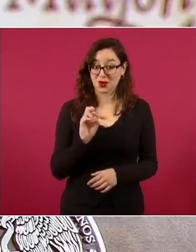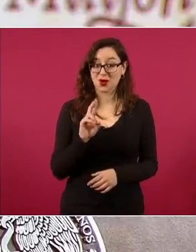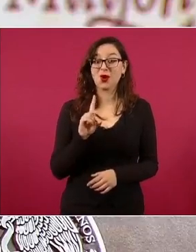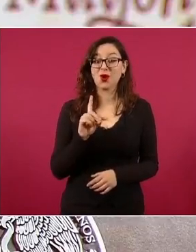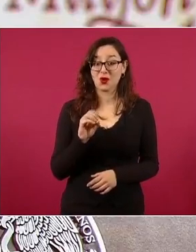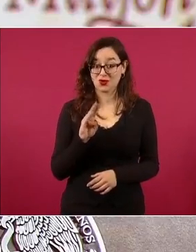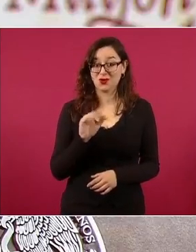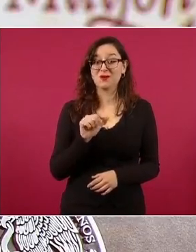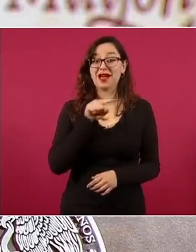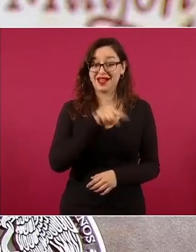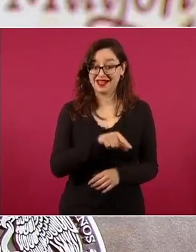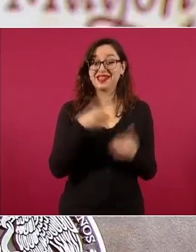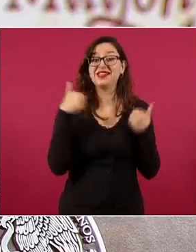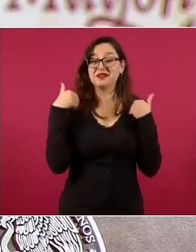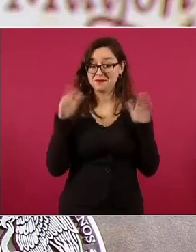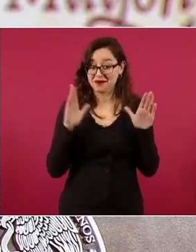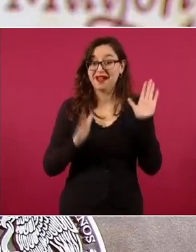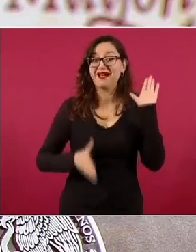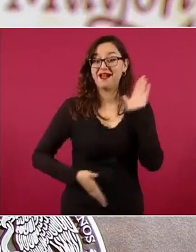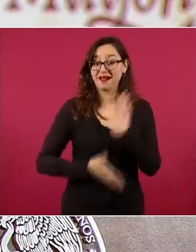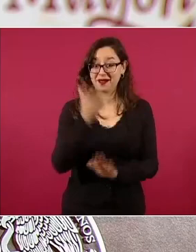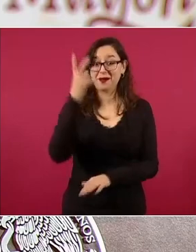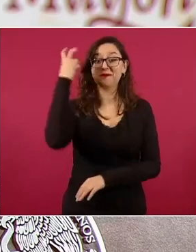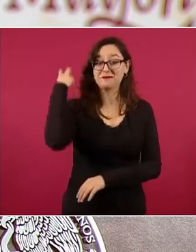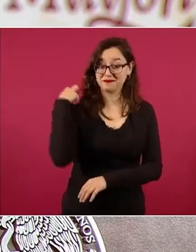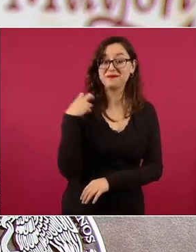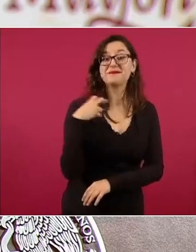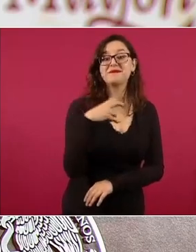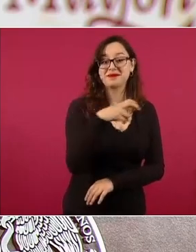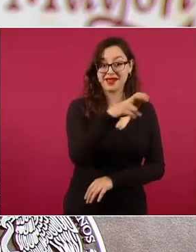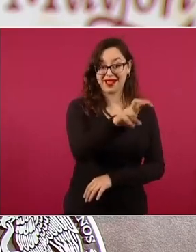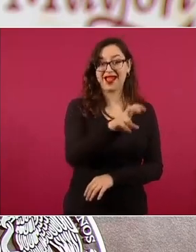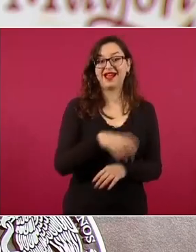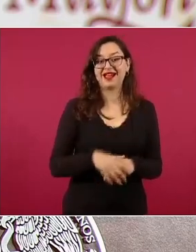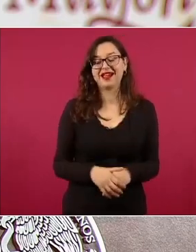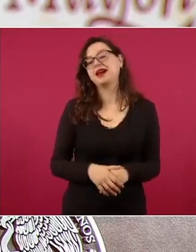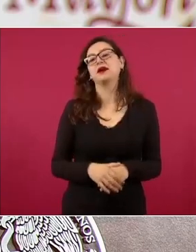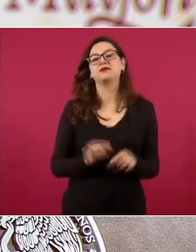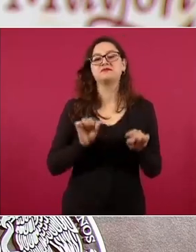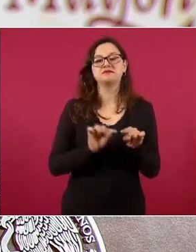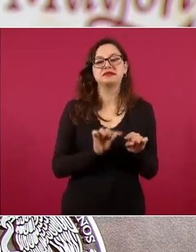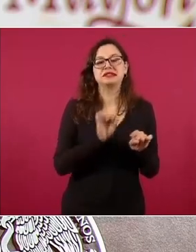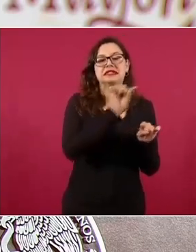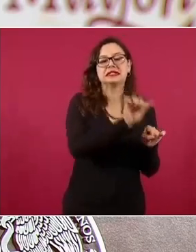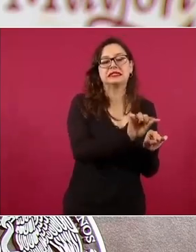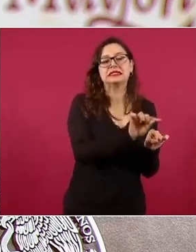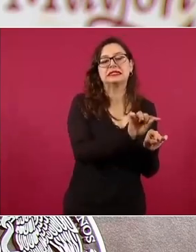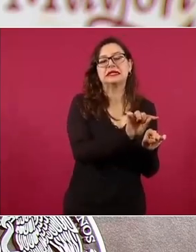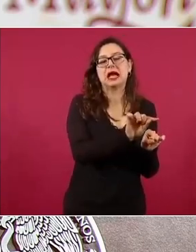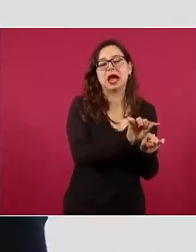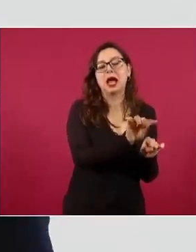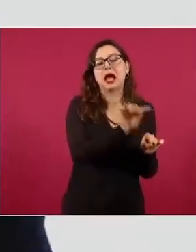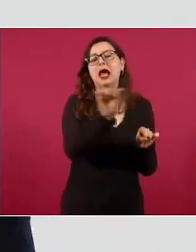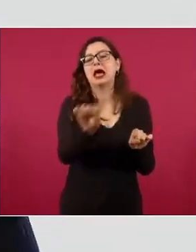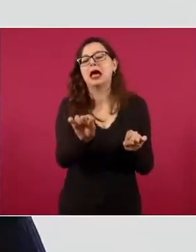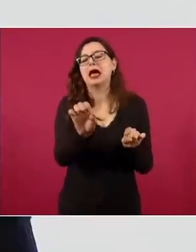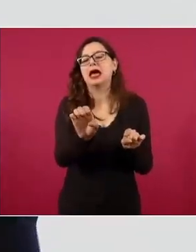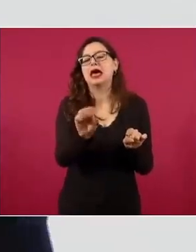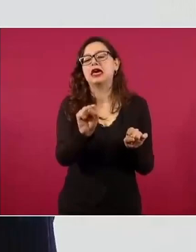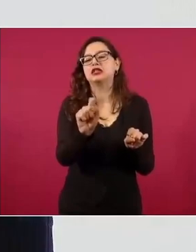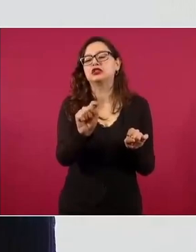programado el viaje a Estrasburgo. Y luego, bueno, ya estando por ahí, se iba a seguir su camino a Estocolmo.